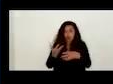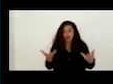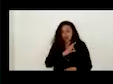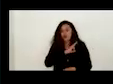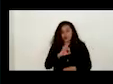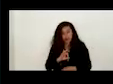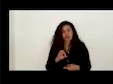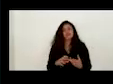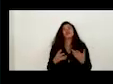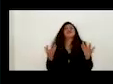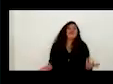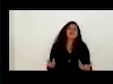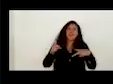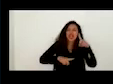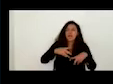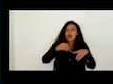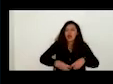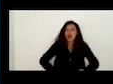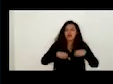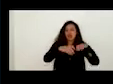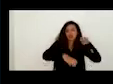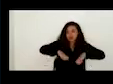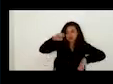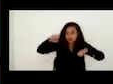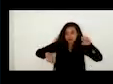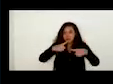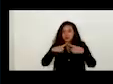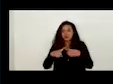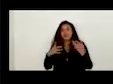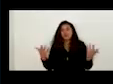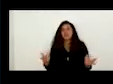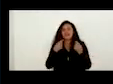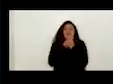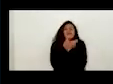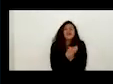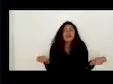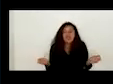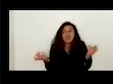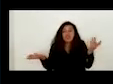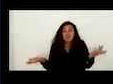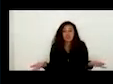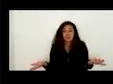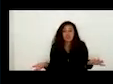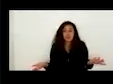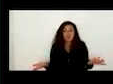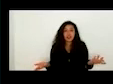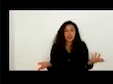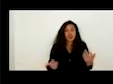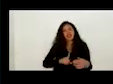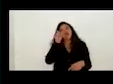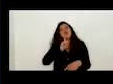Dependiendo la etapa de la vida en la cual me encuentre. En el caso de los pequeñines, en la mujer que está en periodo